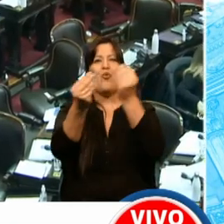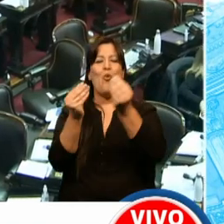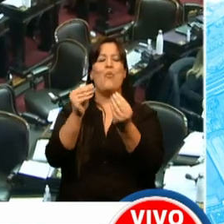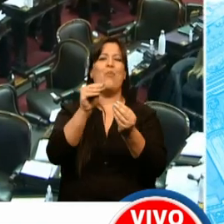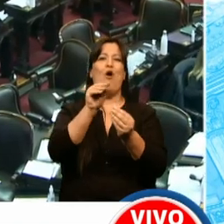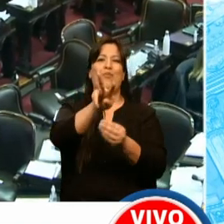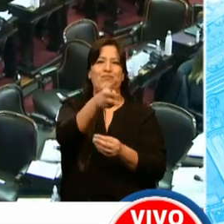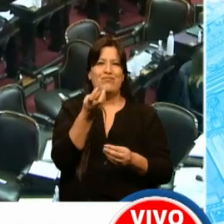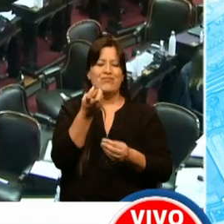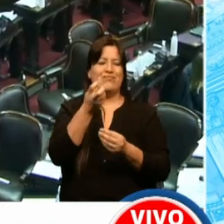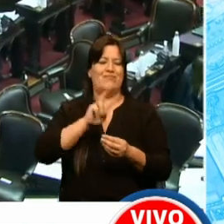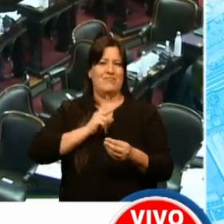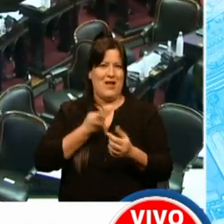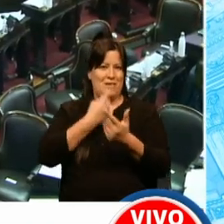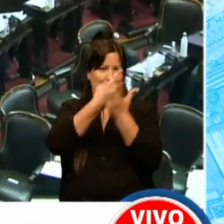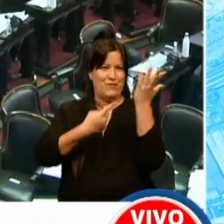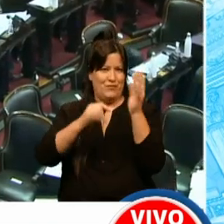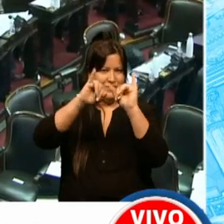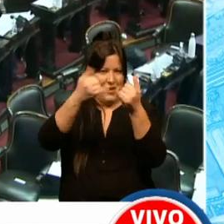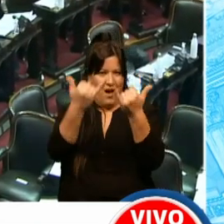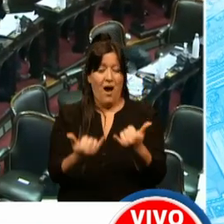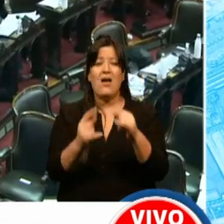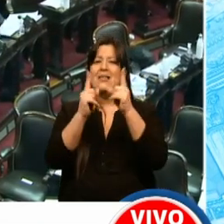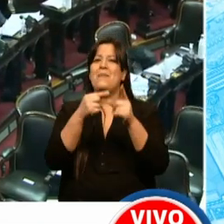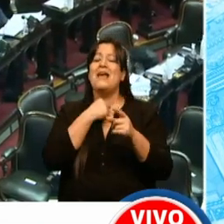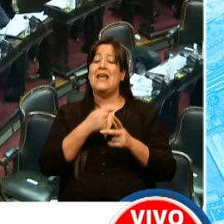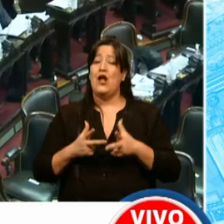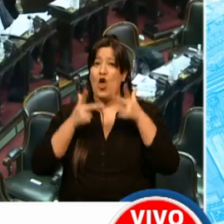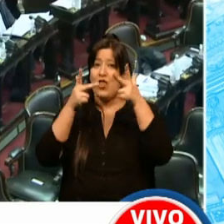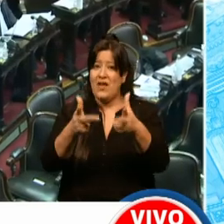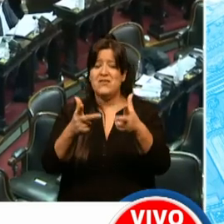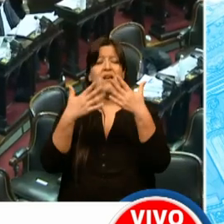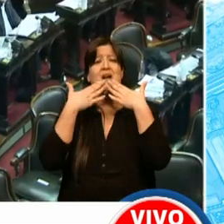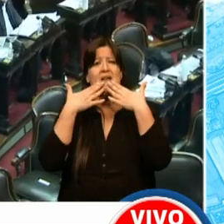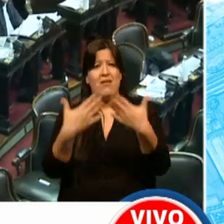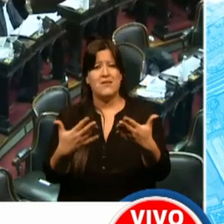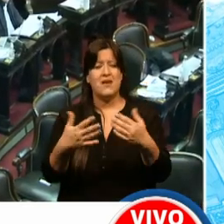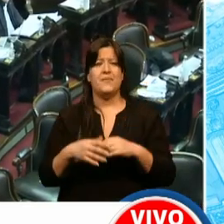y que también quiero decirlo agradecer